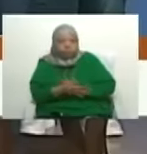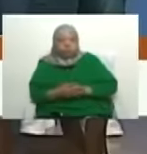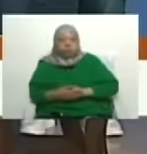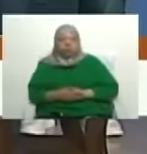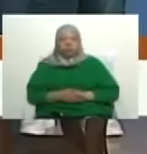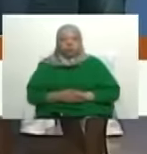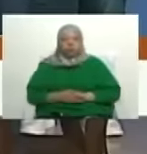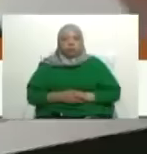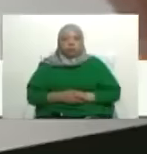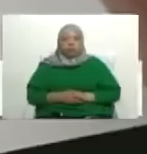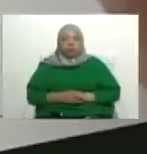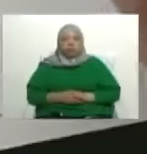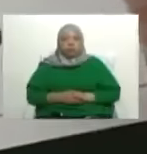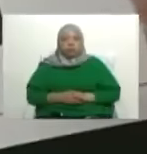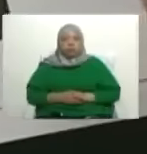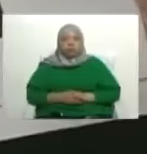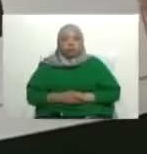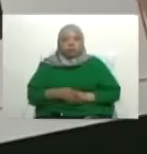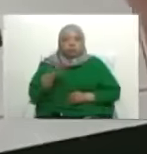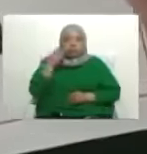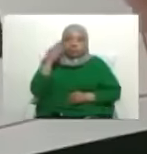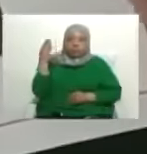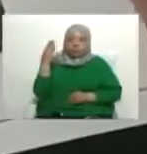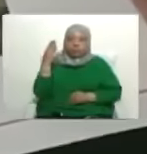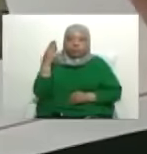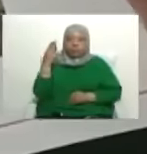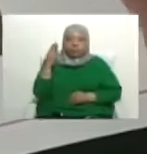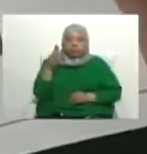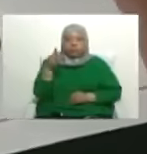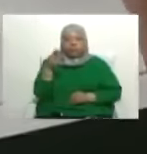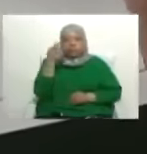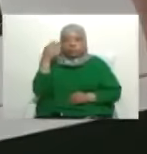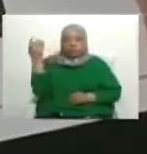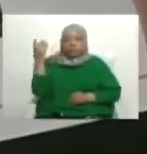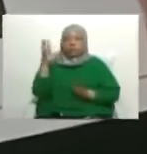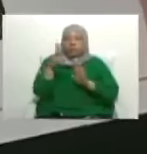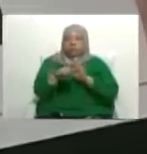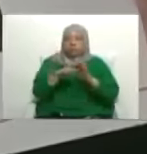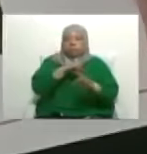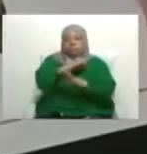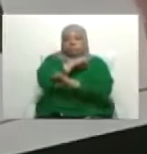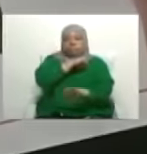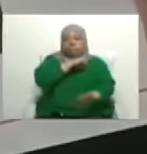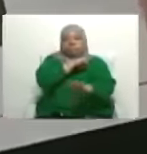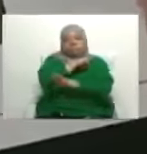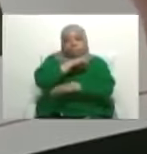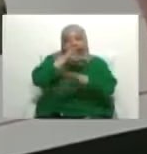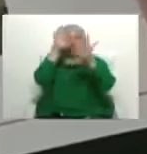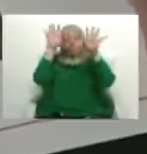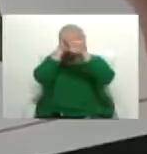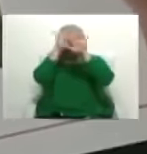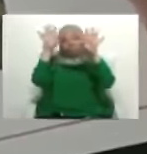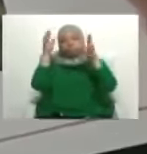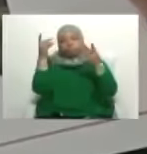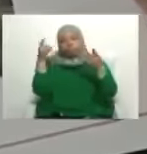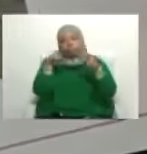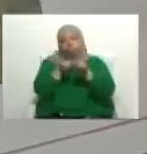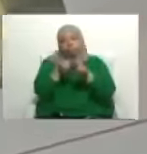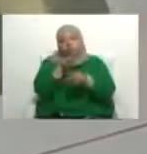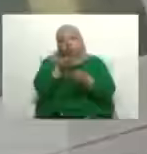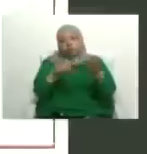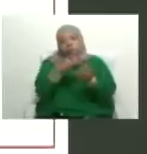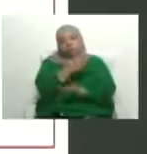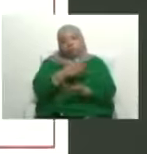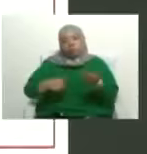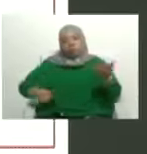Tweet: en la cumbre de las Américas, el delincuente este, Ledesma, expresa al vicepresidente de Estados